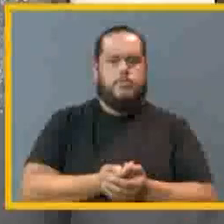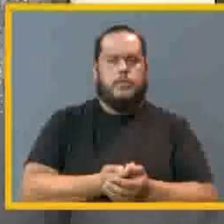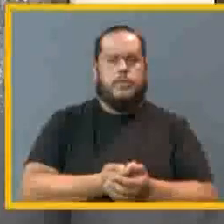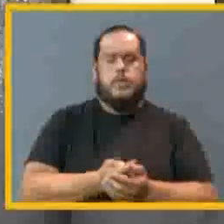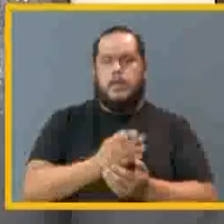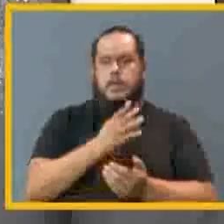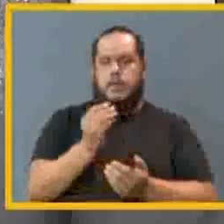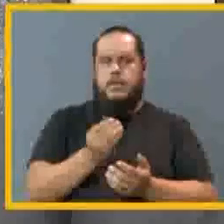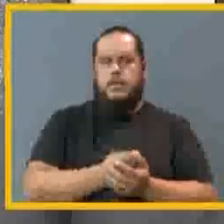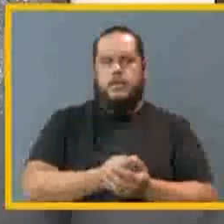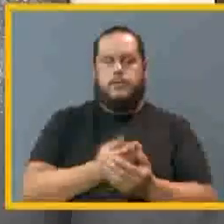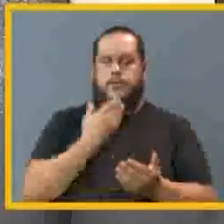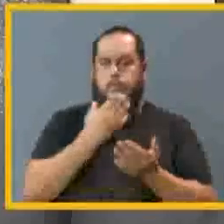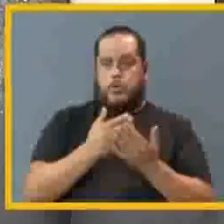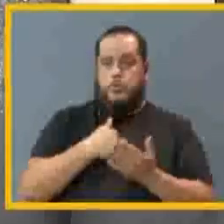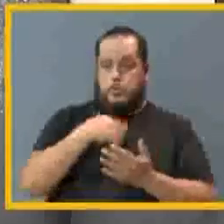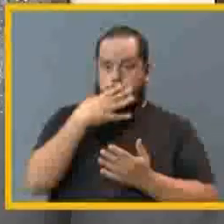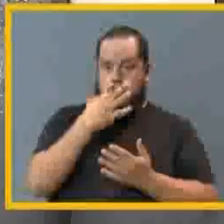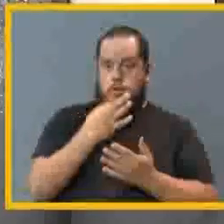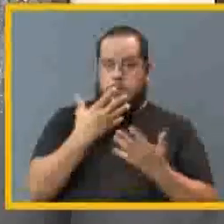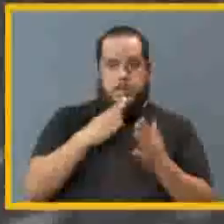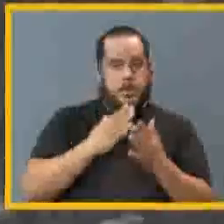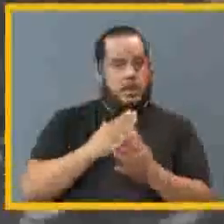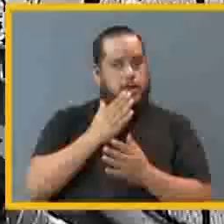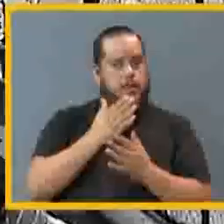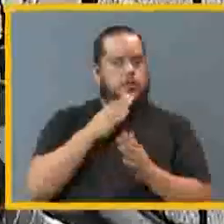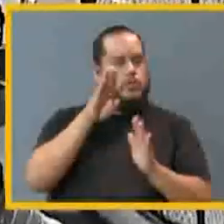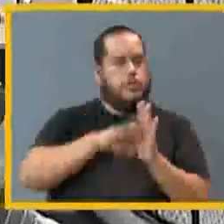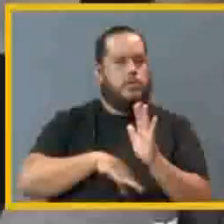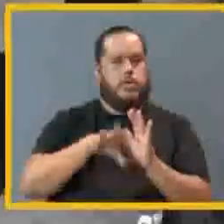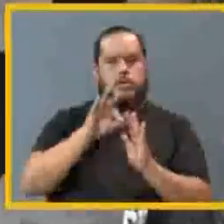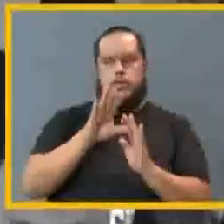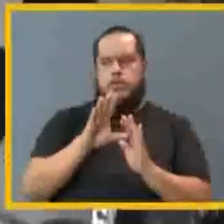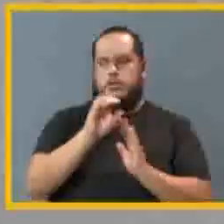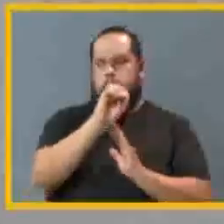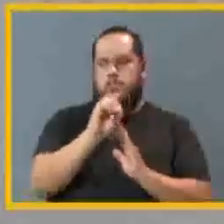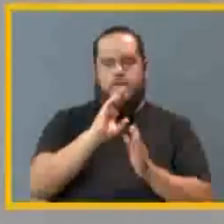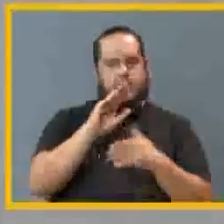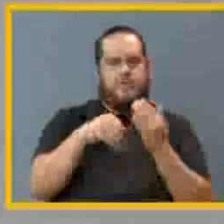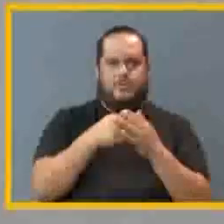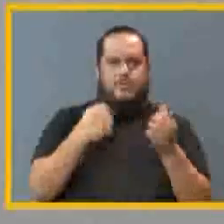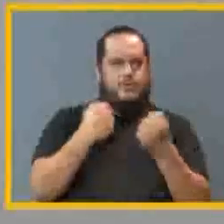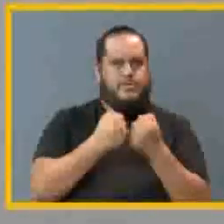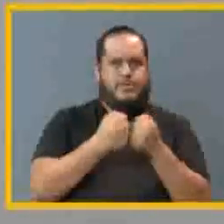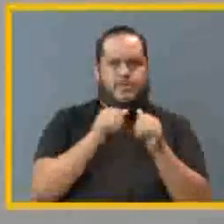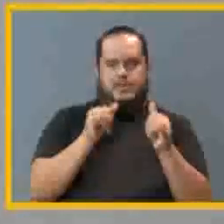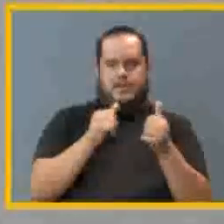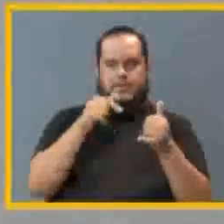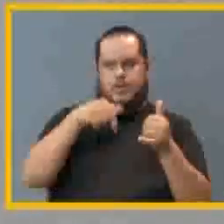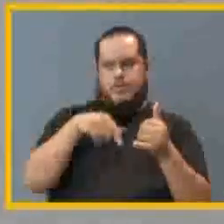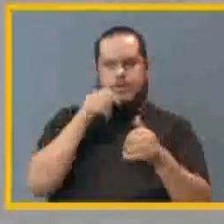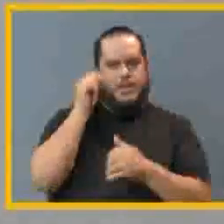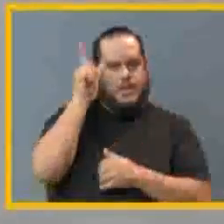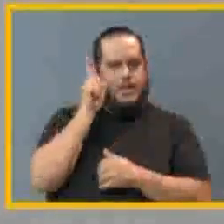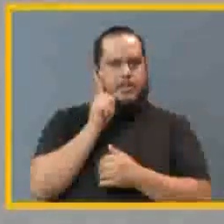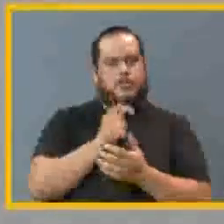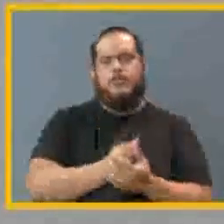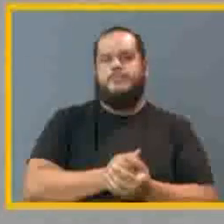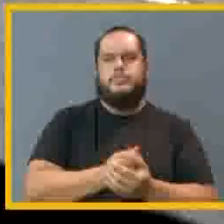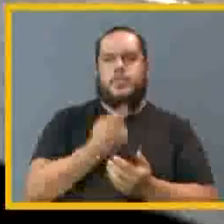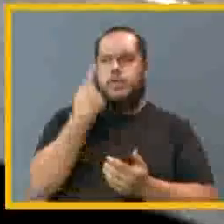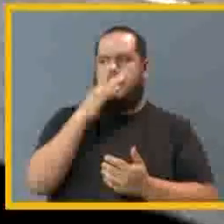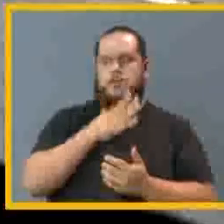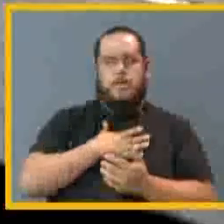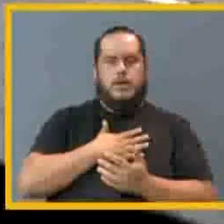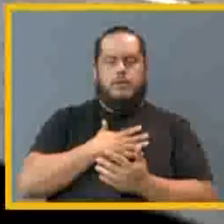Y bueno, yo creo que he asistido al mínimo al 95% de los partidos que se han jugado acá en Limón. Y para